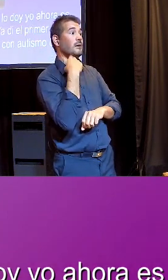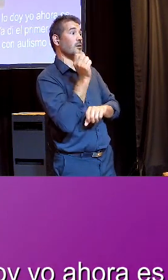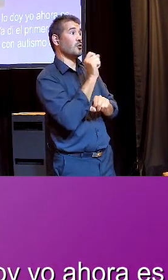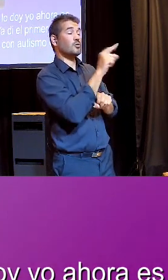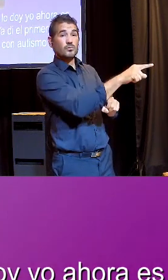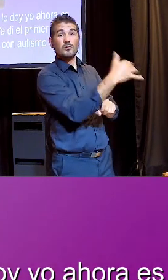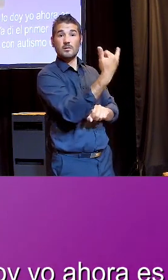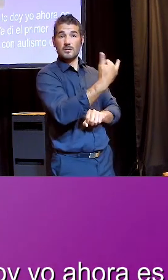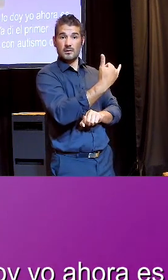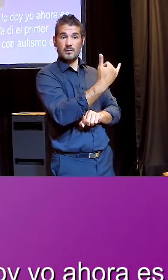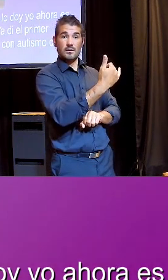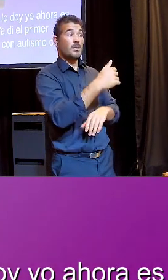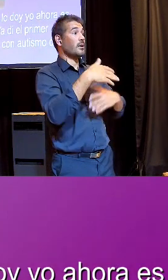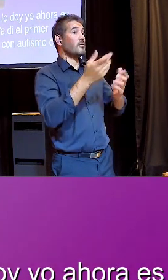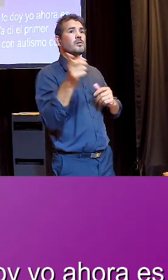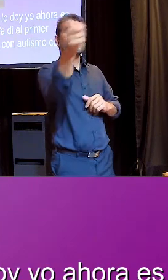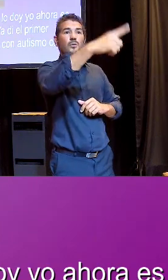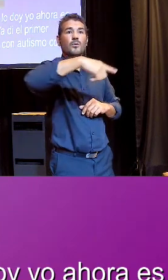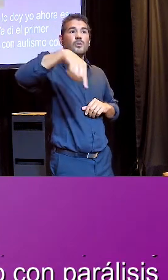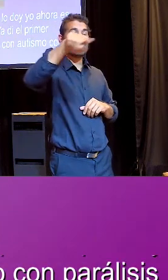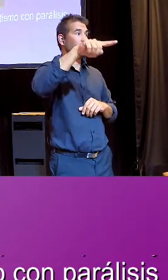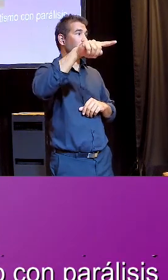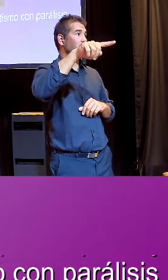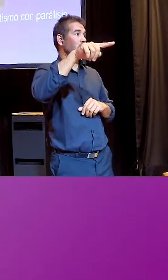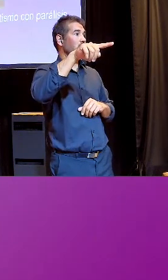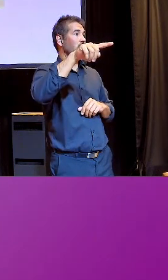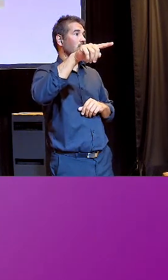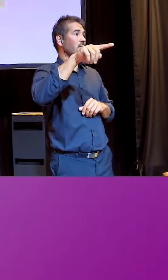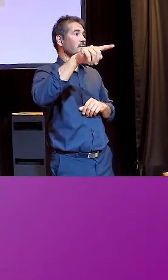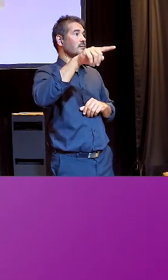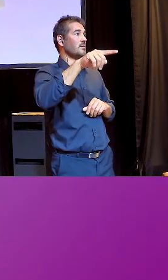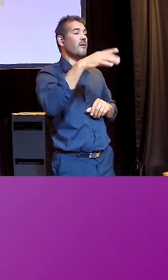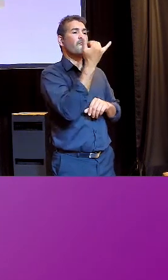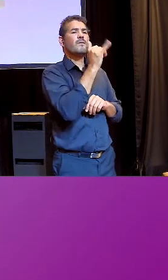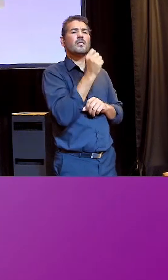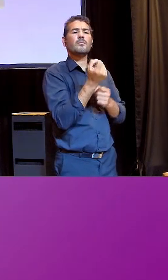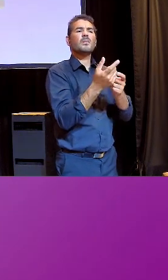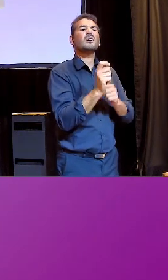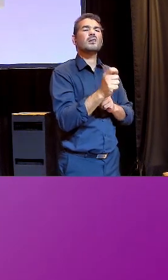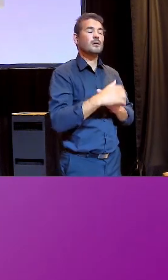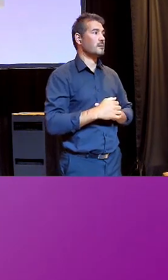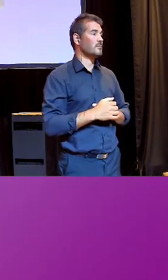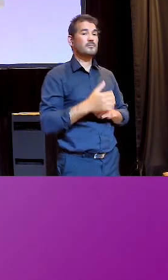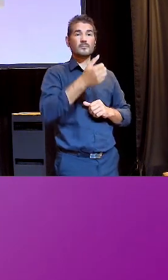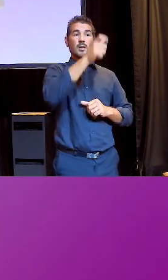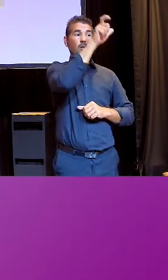está tutoreando? ¿Los tutores? Sí, que te manda los videos.